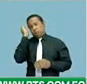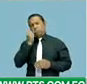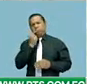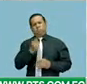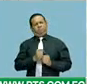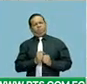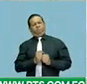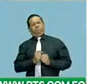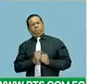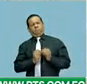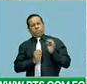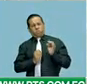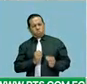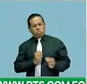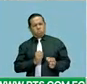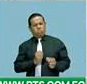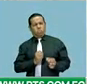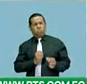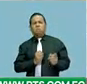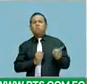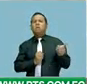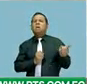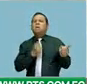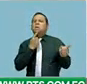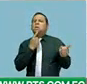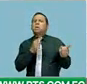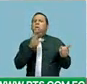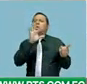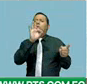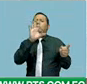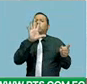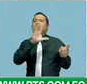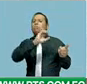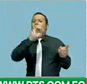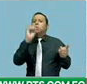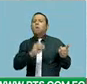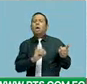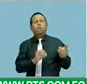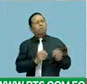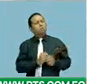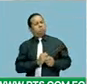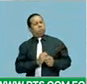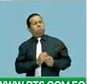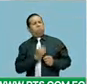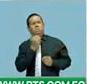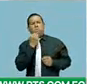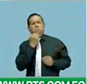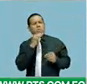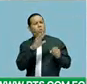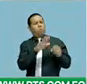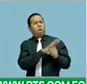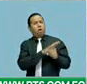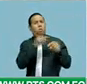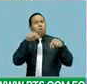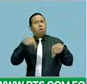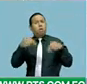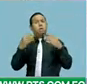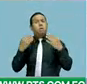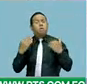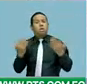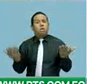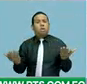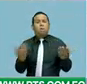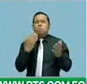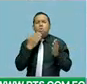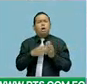oportuna. Su argumento son los datos del 95% de unidades de cuidados intensivos que se encuentran ocupadas en el puerto principal. No importa